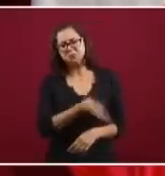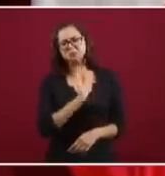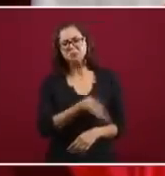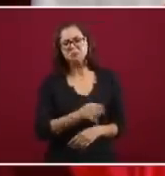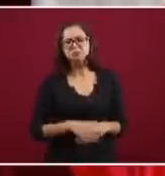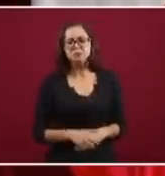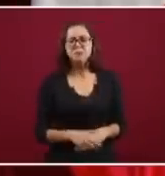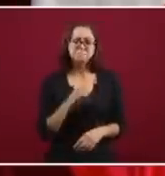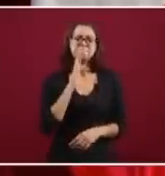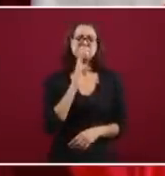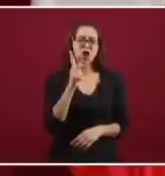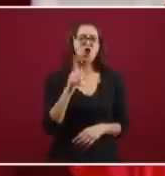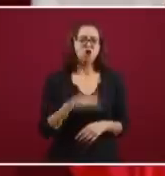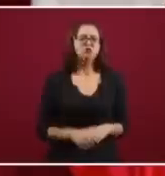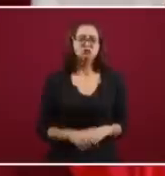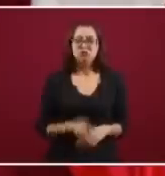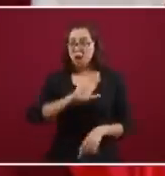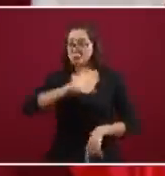Prefiero esto